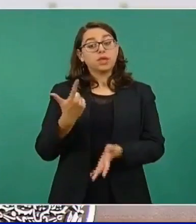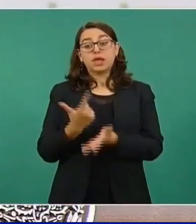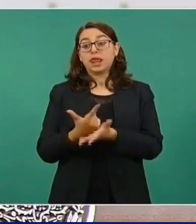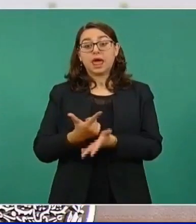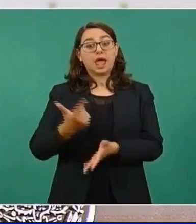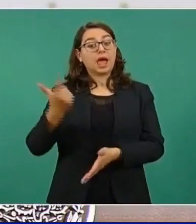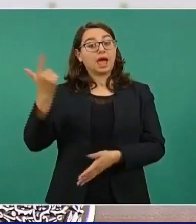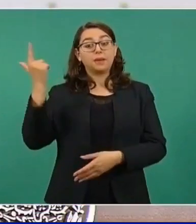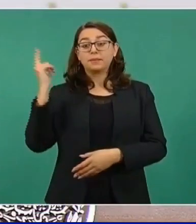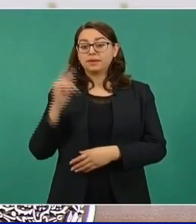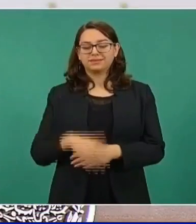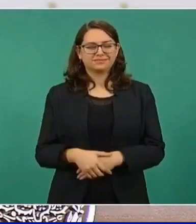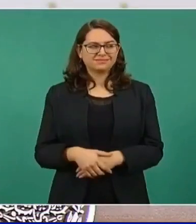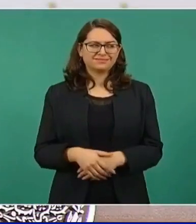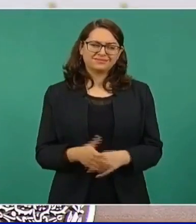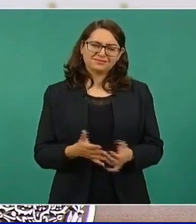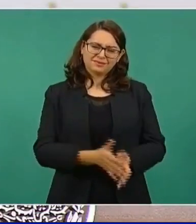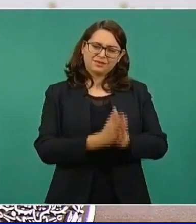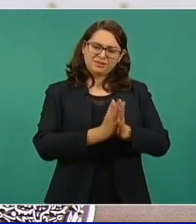Lamentable.